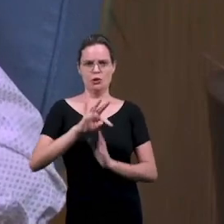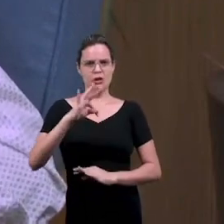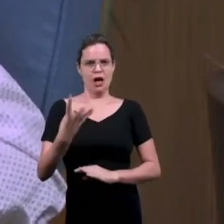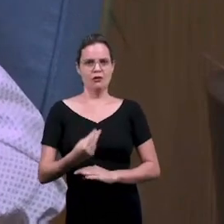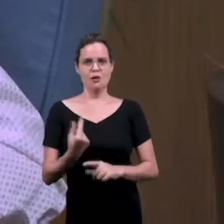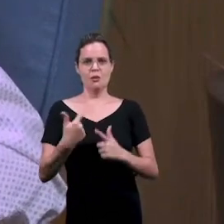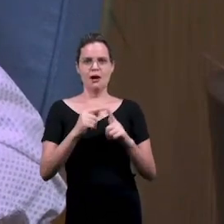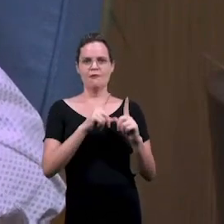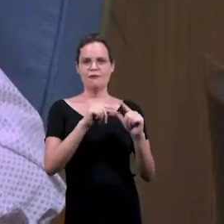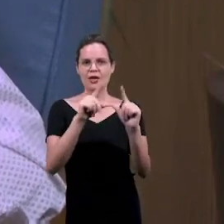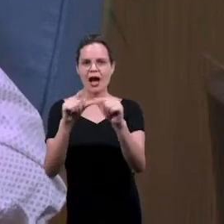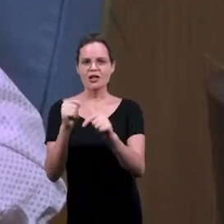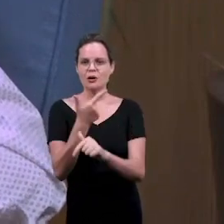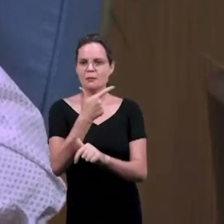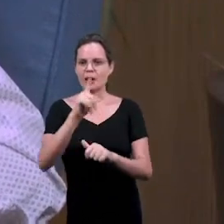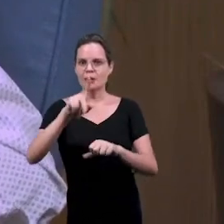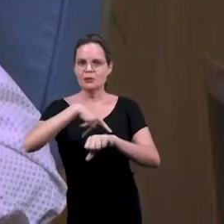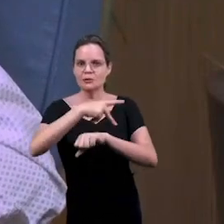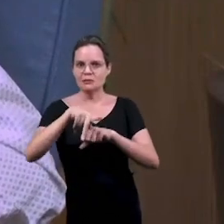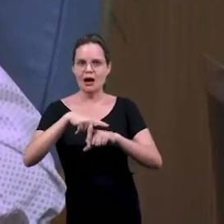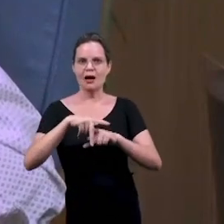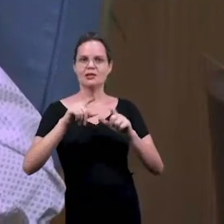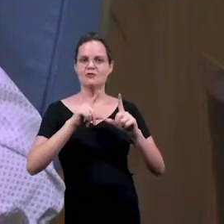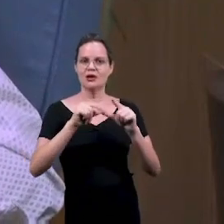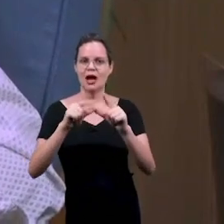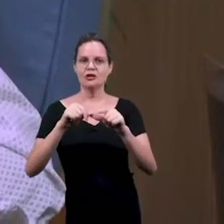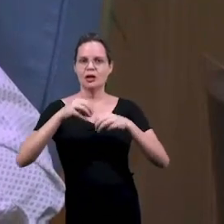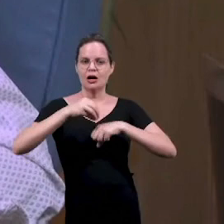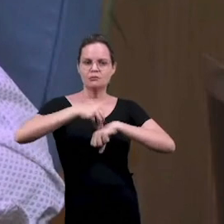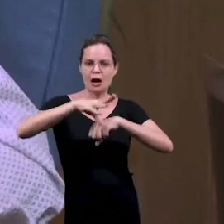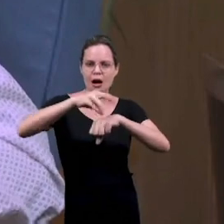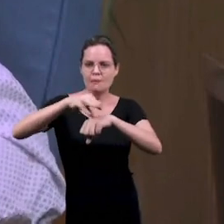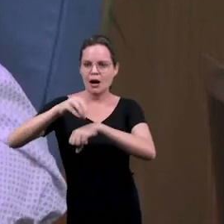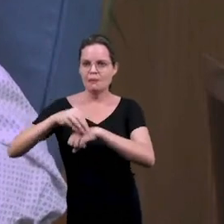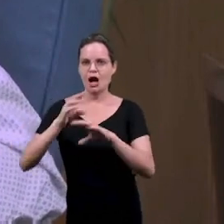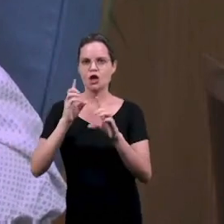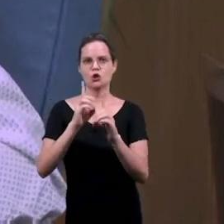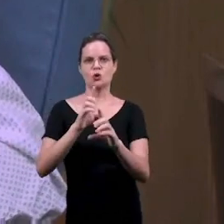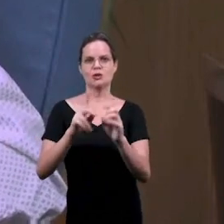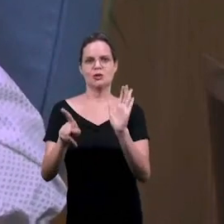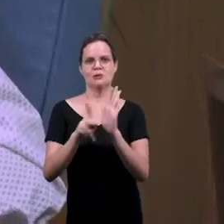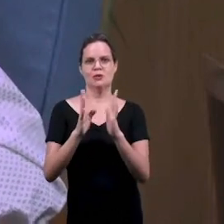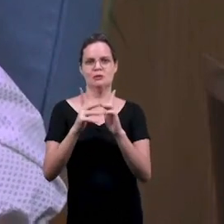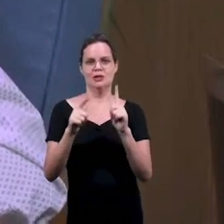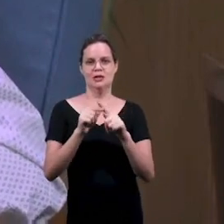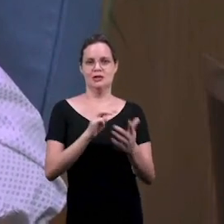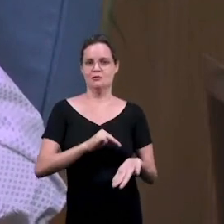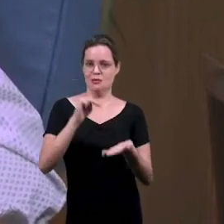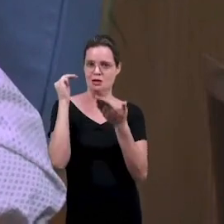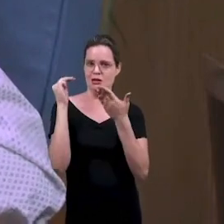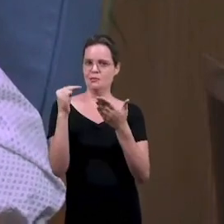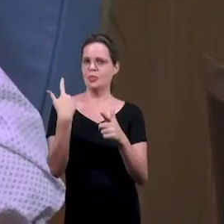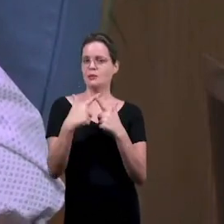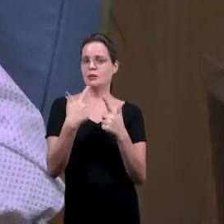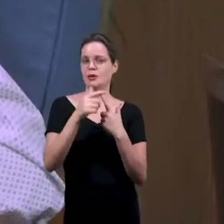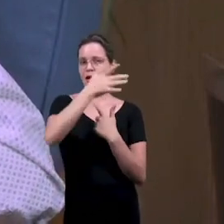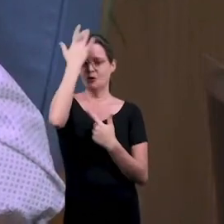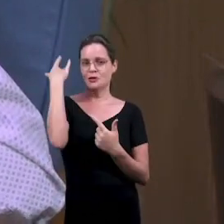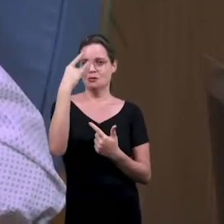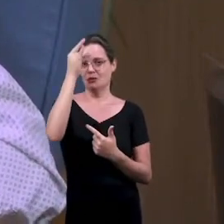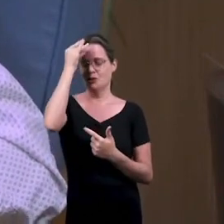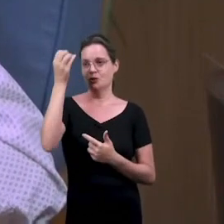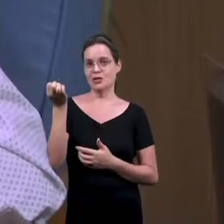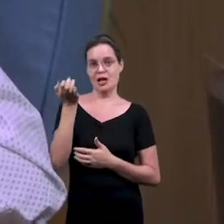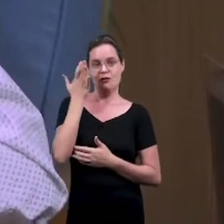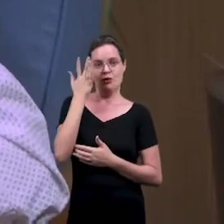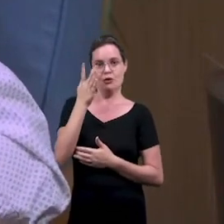por pastores nuestros, africanos, que llegaron a otros países y ellos esparcen la doctrina de la